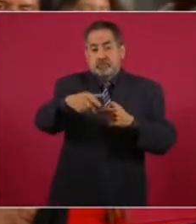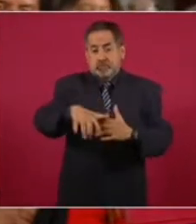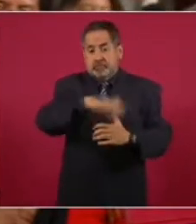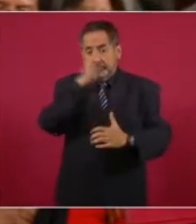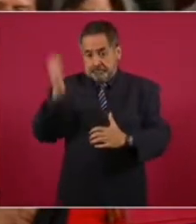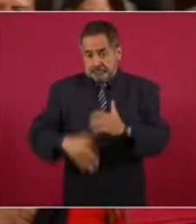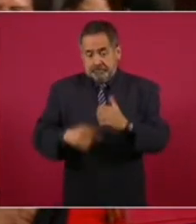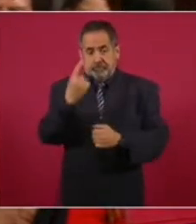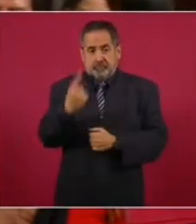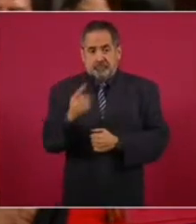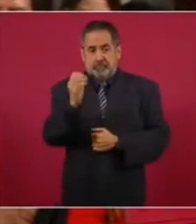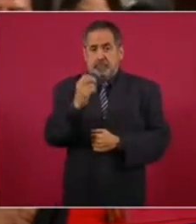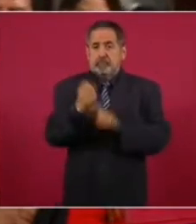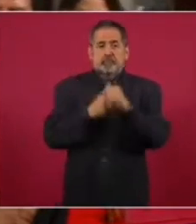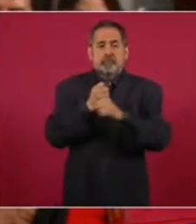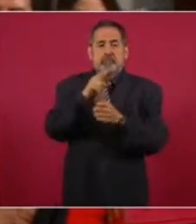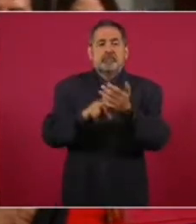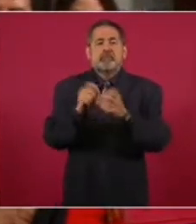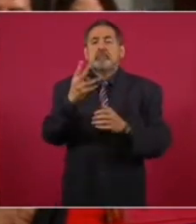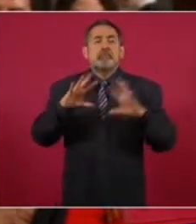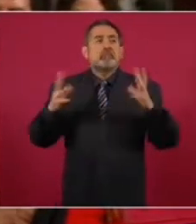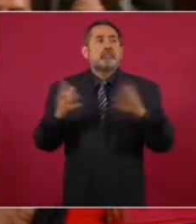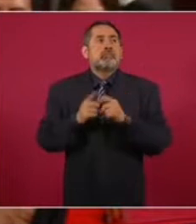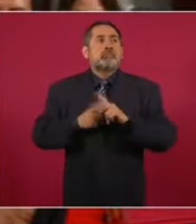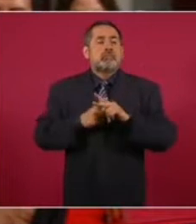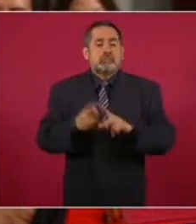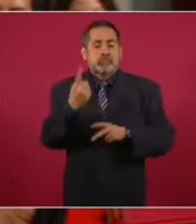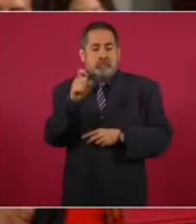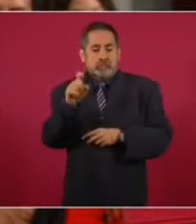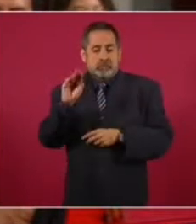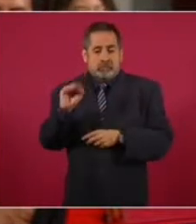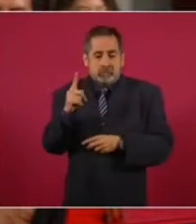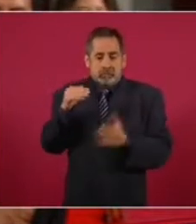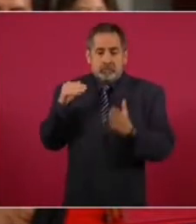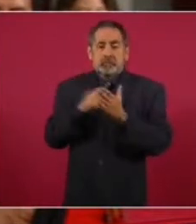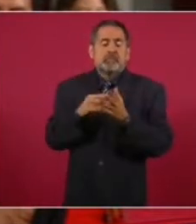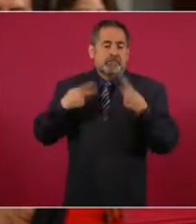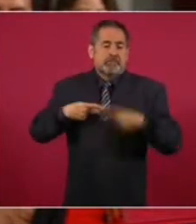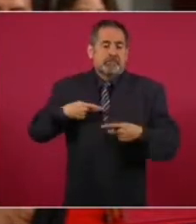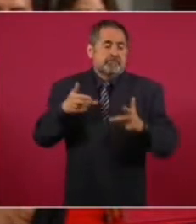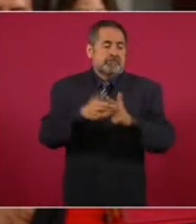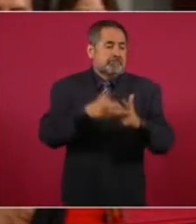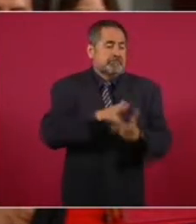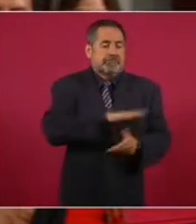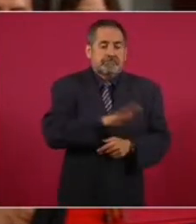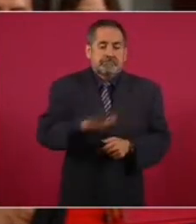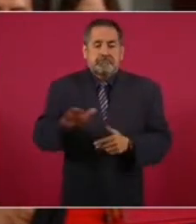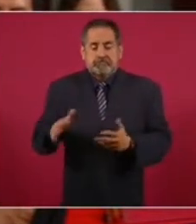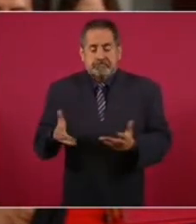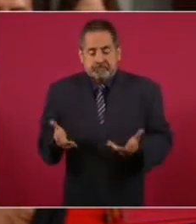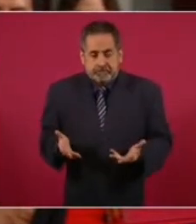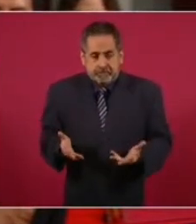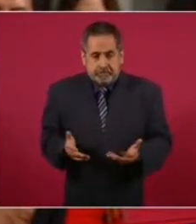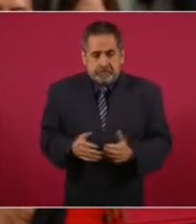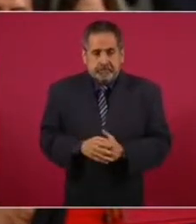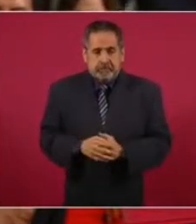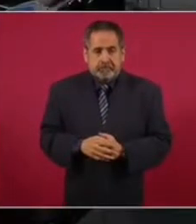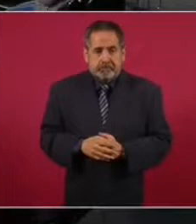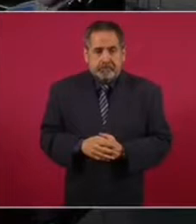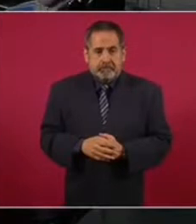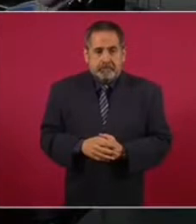el poder, el 1 de octubre del 2024, va a haber 191.000 muertos. Entonces… No